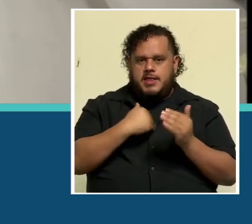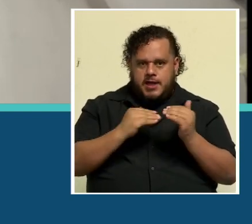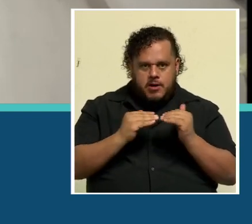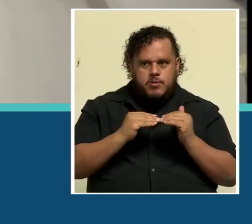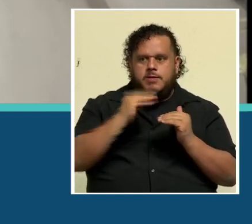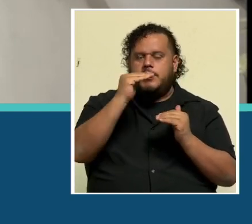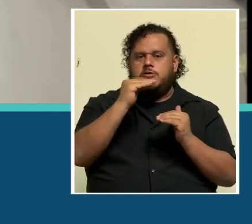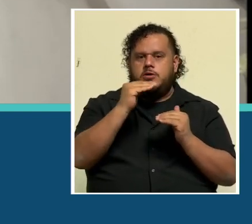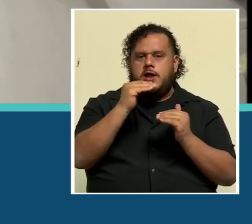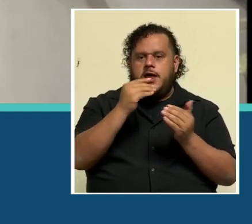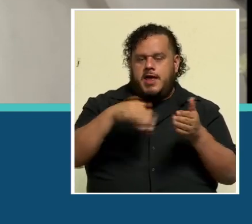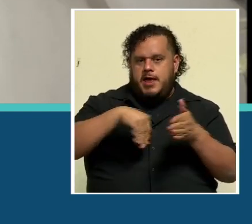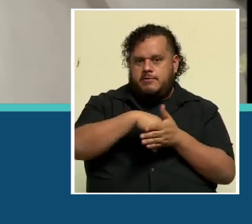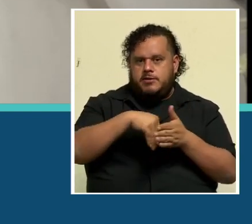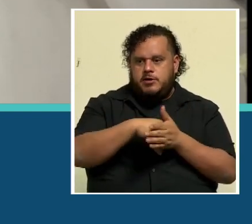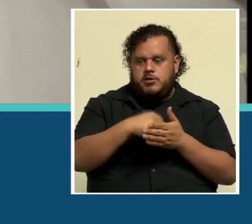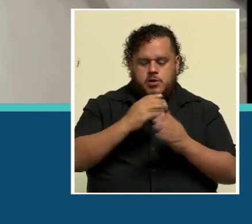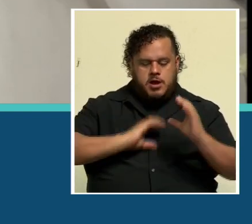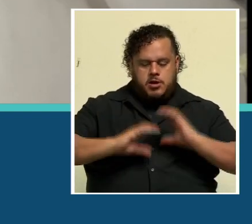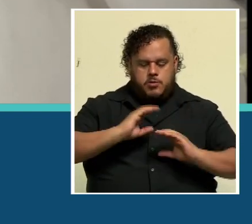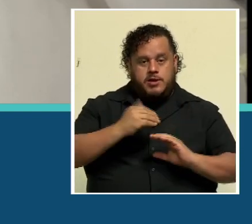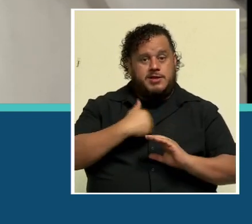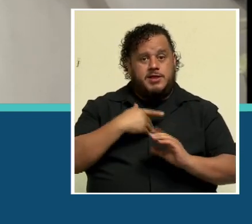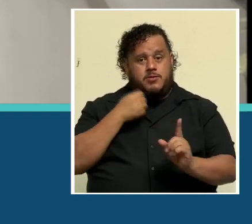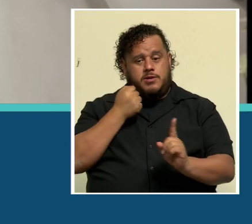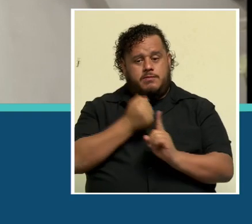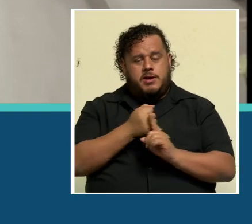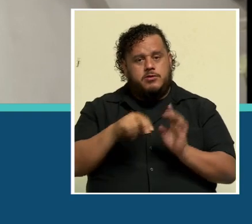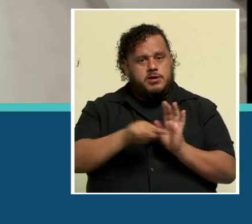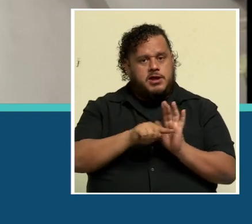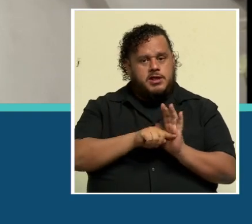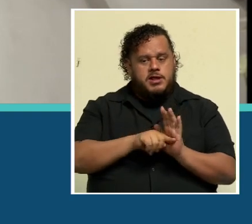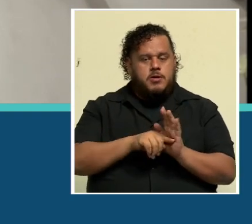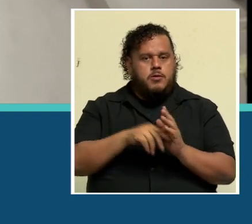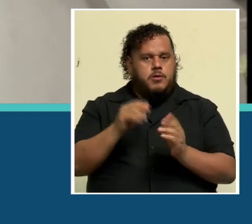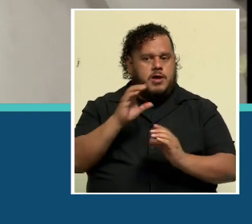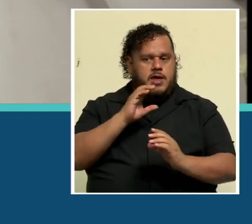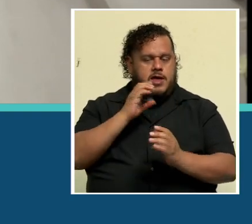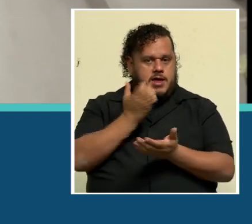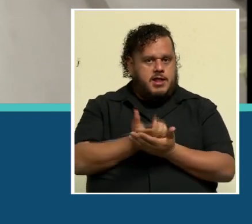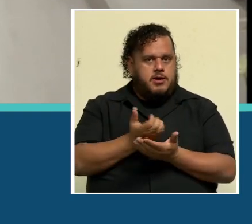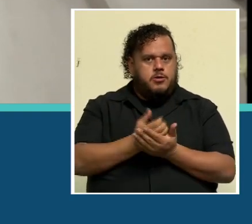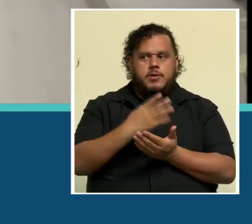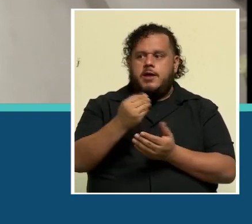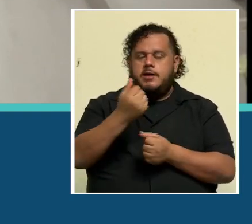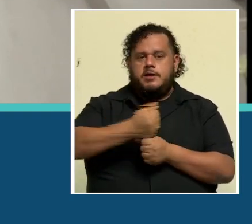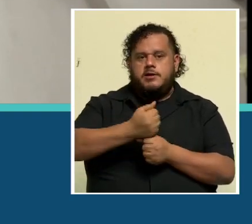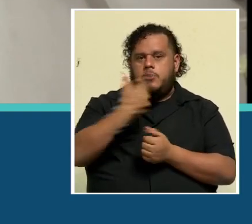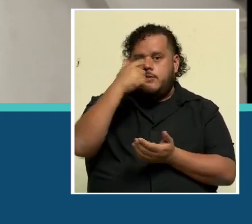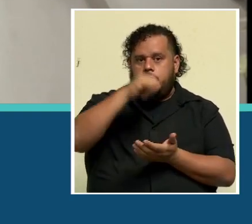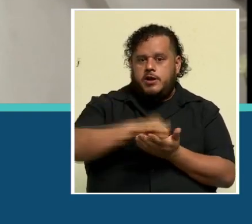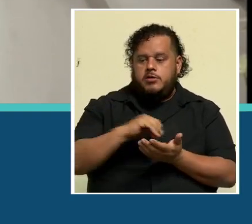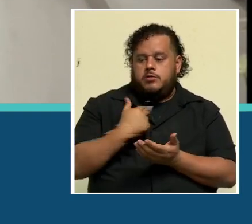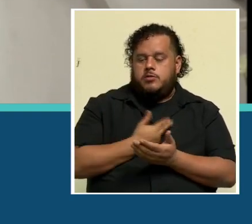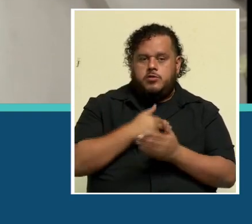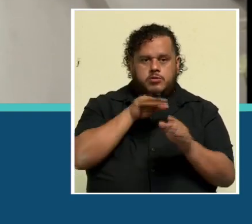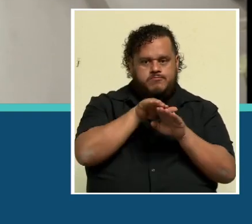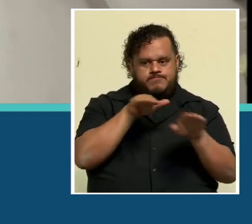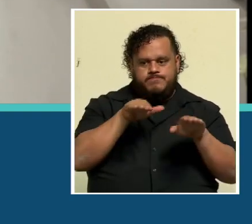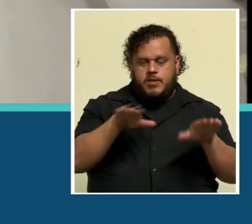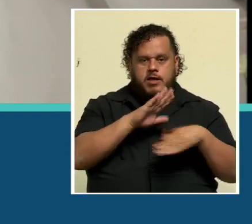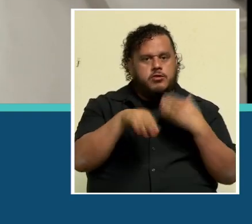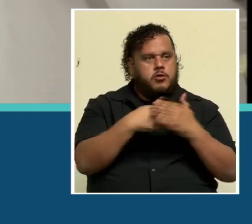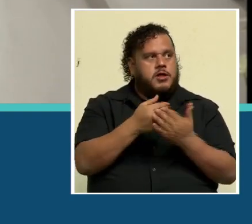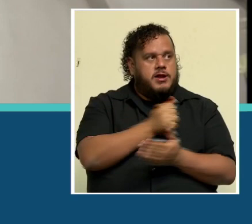comercio va a tener un impacto negativo sobre la economía y sobre el empleo. Es por eso que le hacemos un llamado a las autoridades